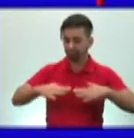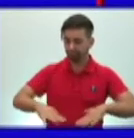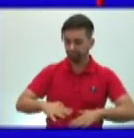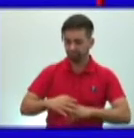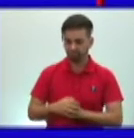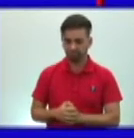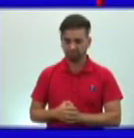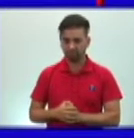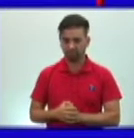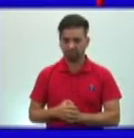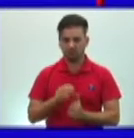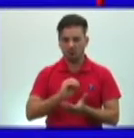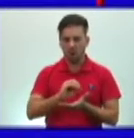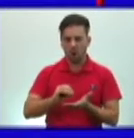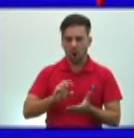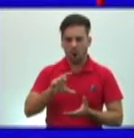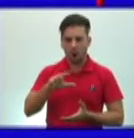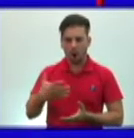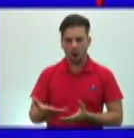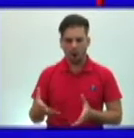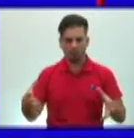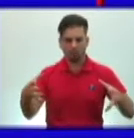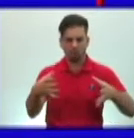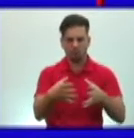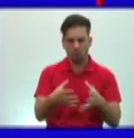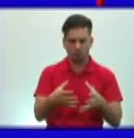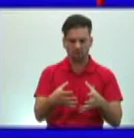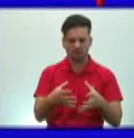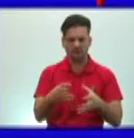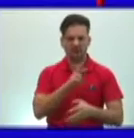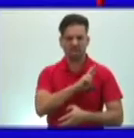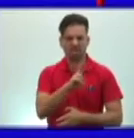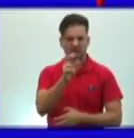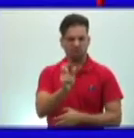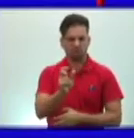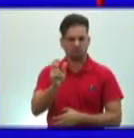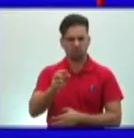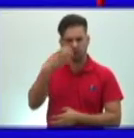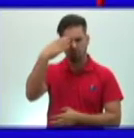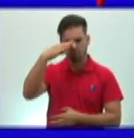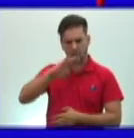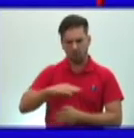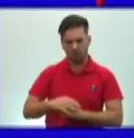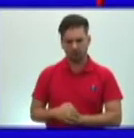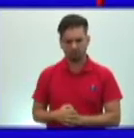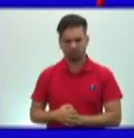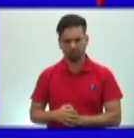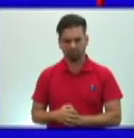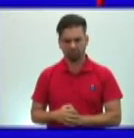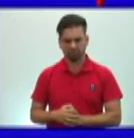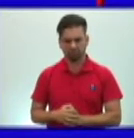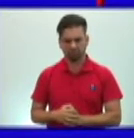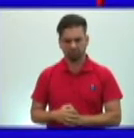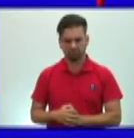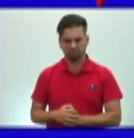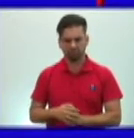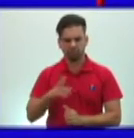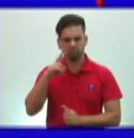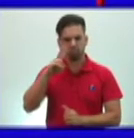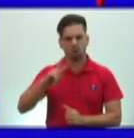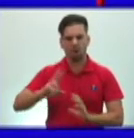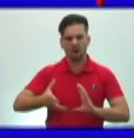en la unidad nacional, magnificando asuntos sensibles como el matrimonio igualitario, el racismo,